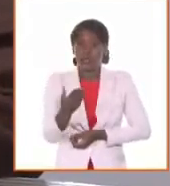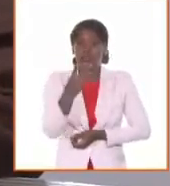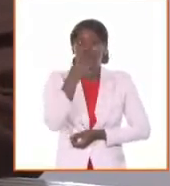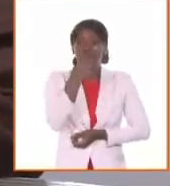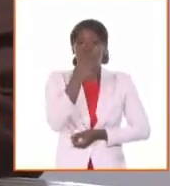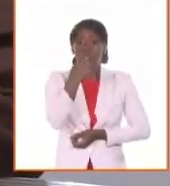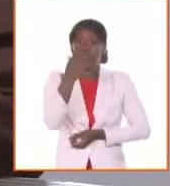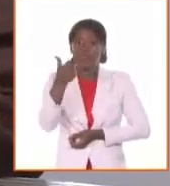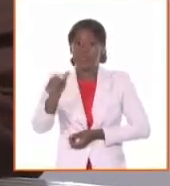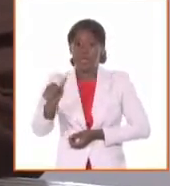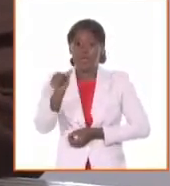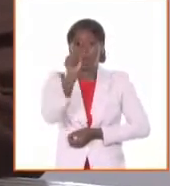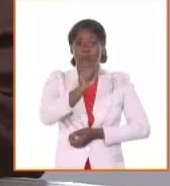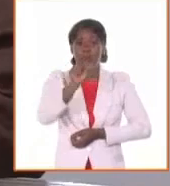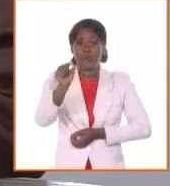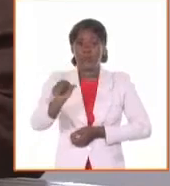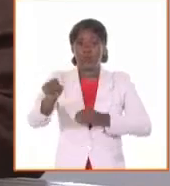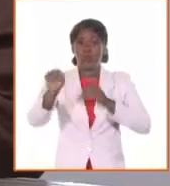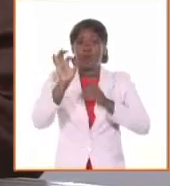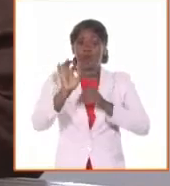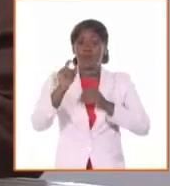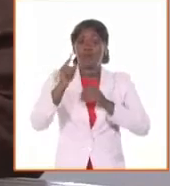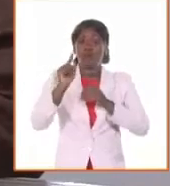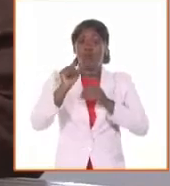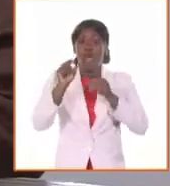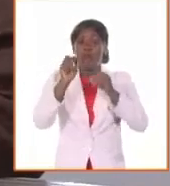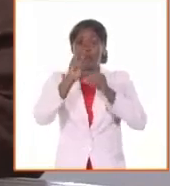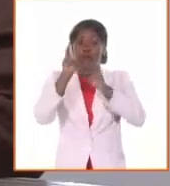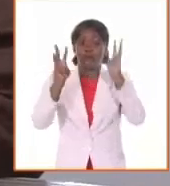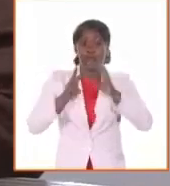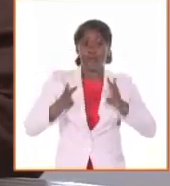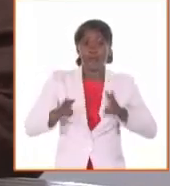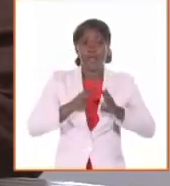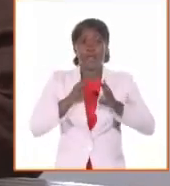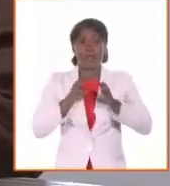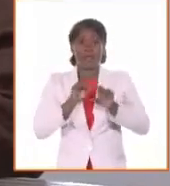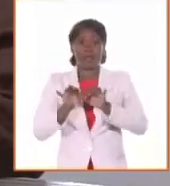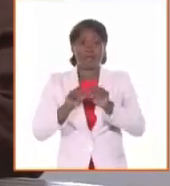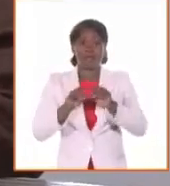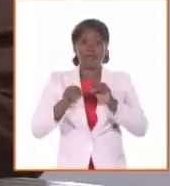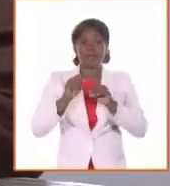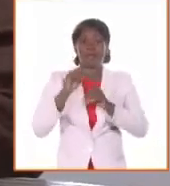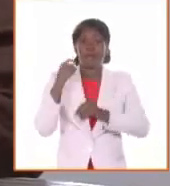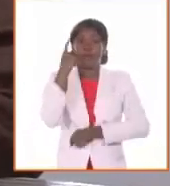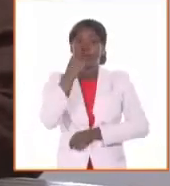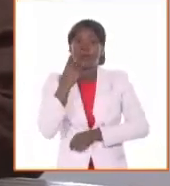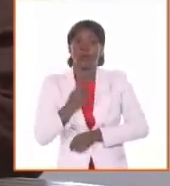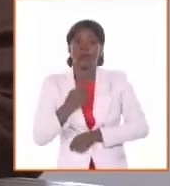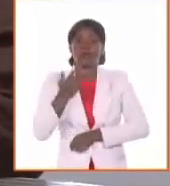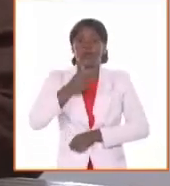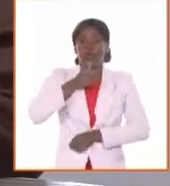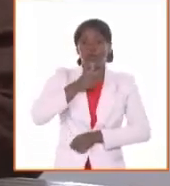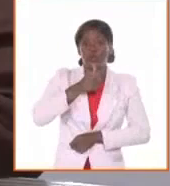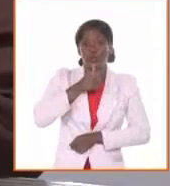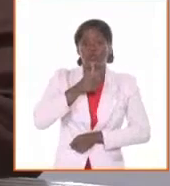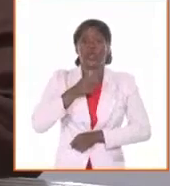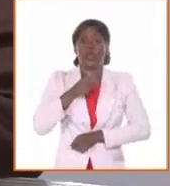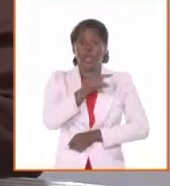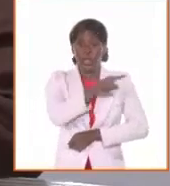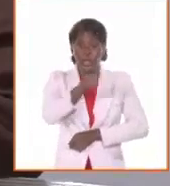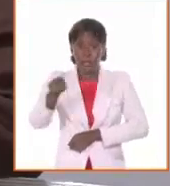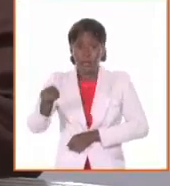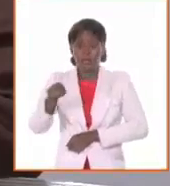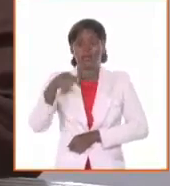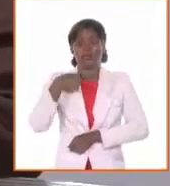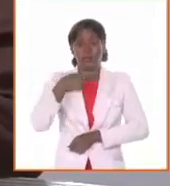nos han escrito que han planteado sus comentarios las sugerencias las recomendaciones realmente